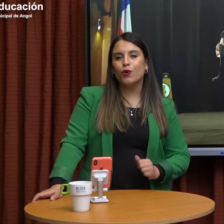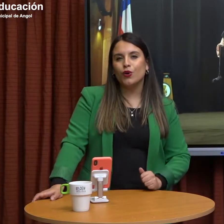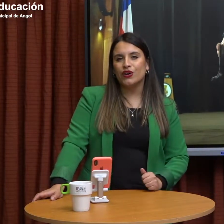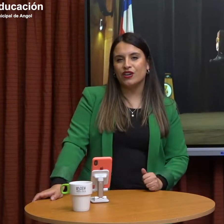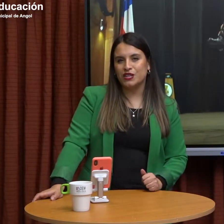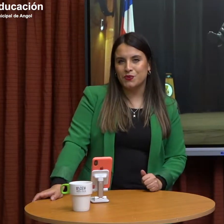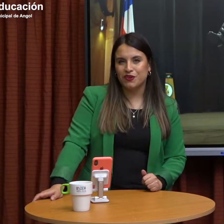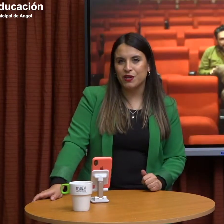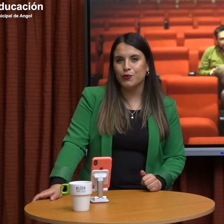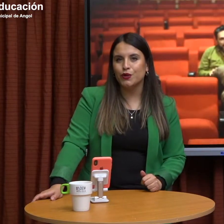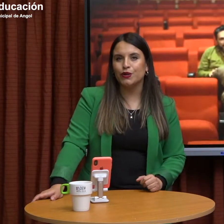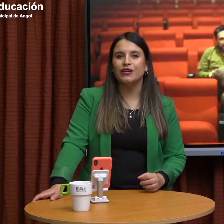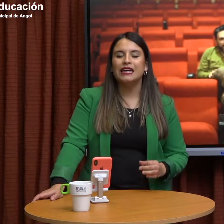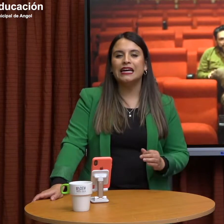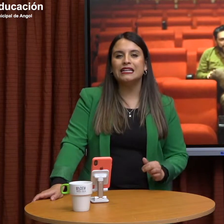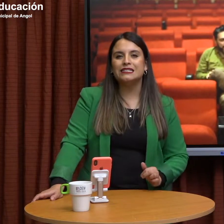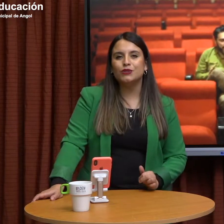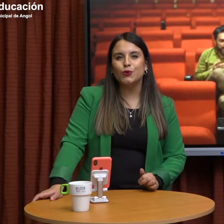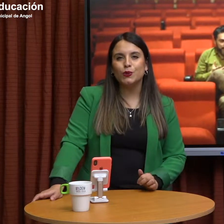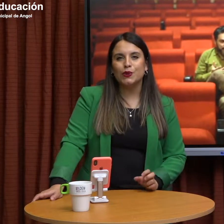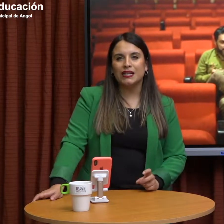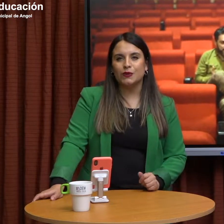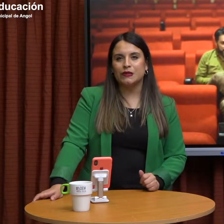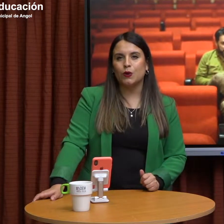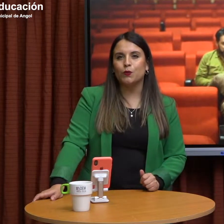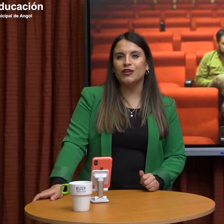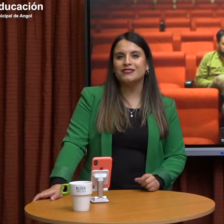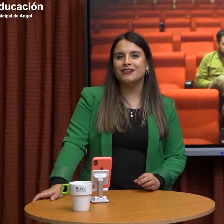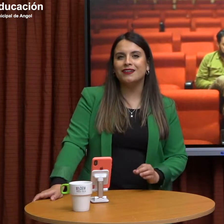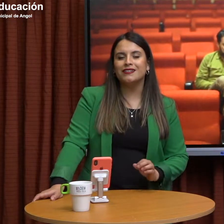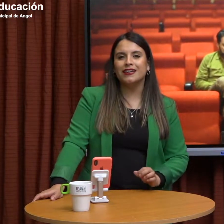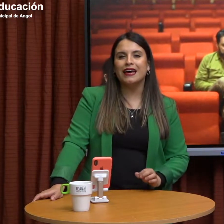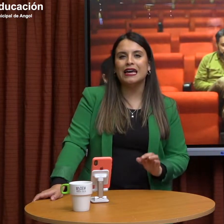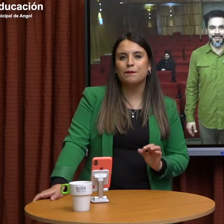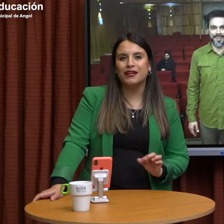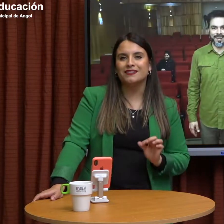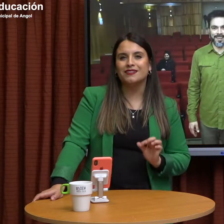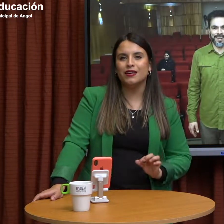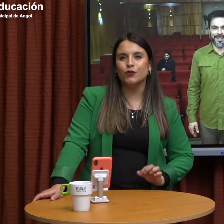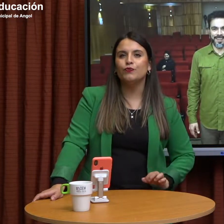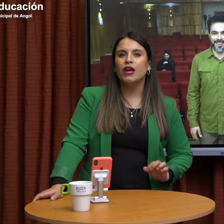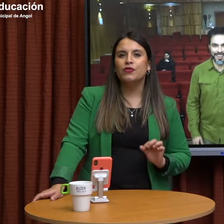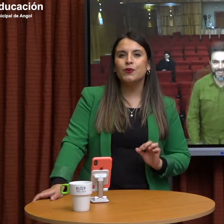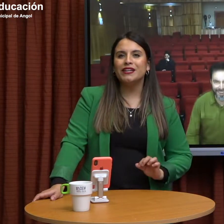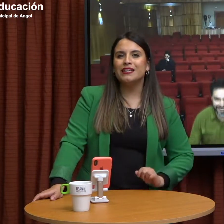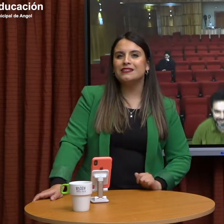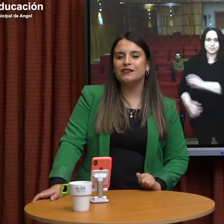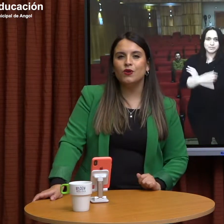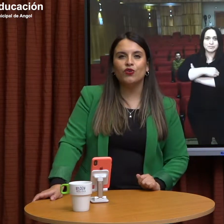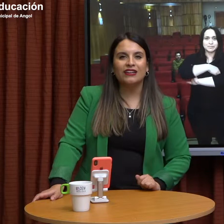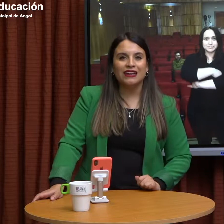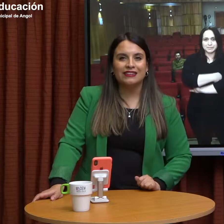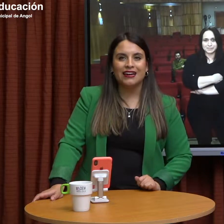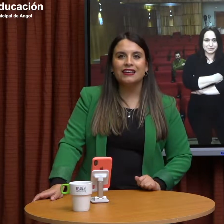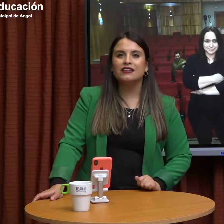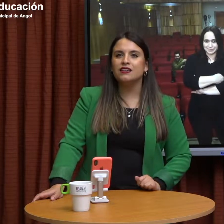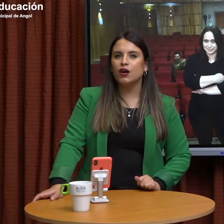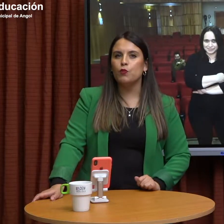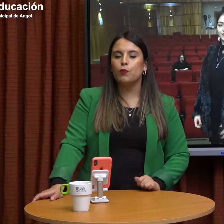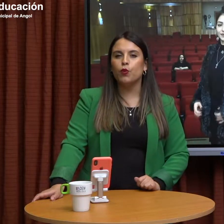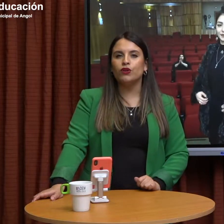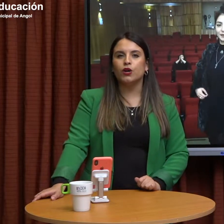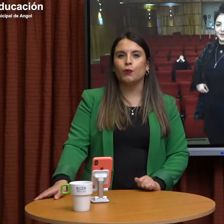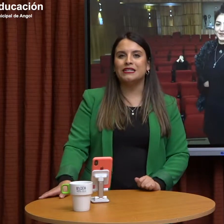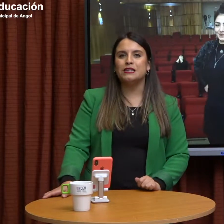próximo jueves 29 de julio, en el Centro Cultural de nuestra comuna, se realizará el preestreno de una interesante obra teatral que